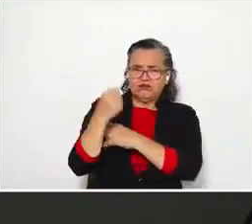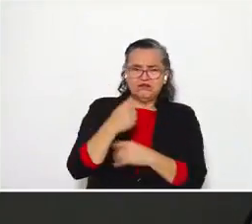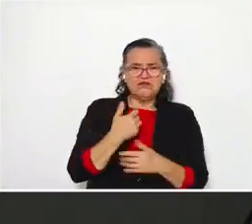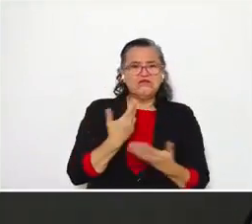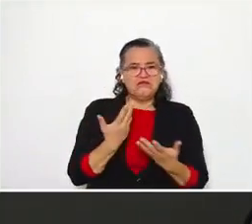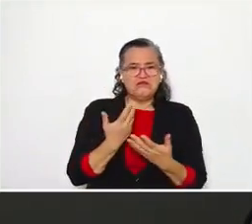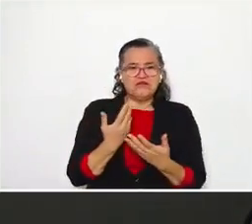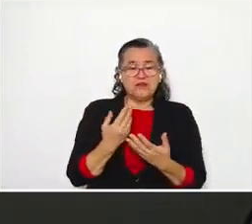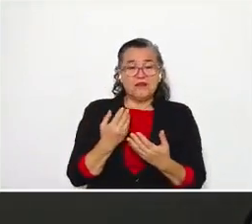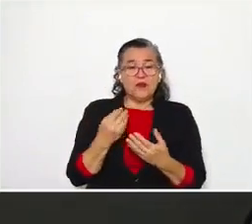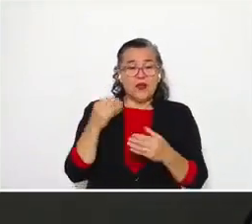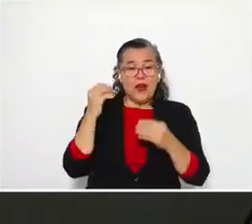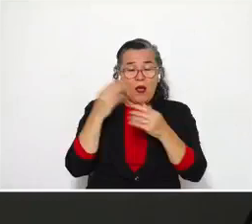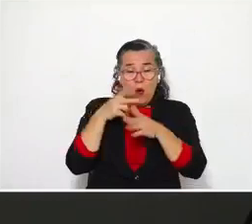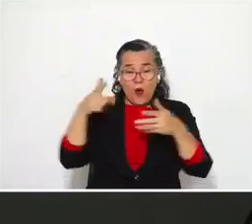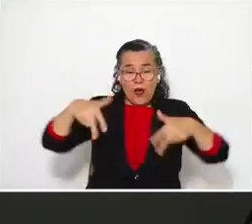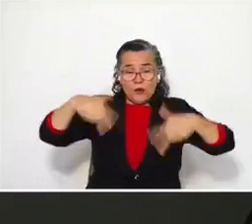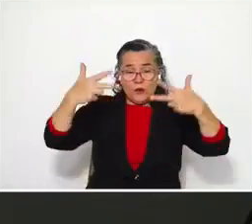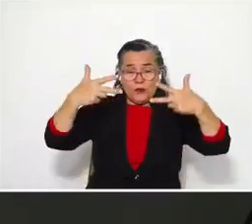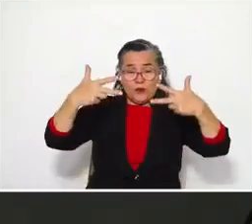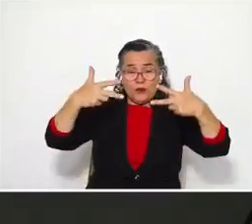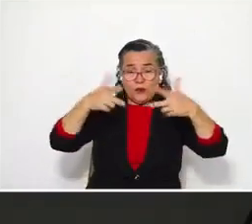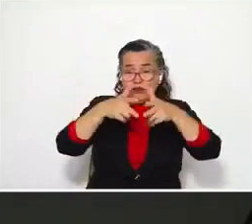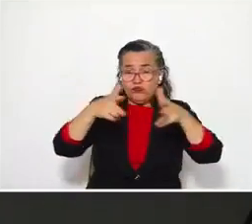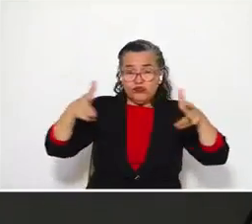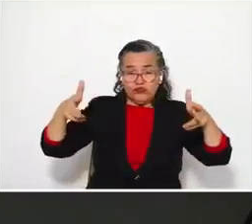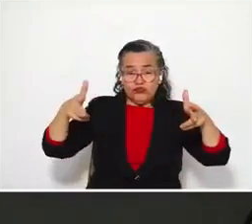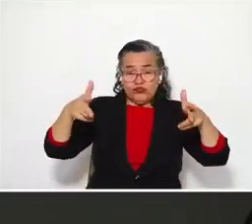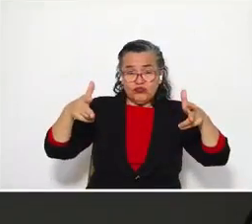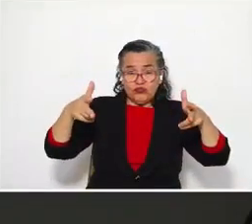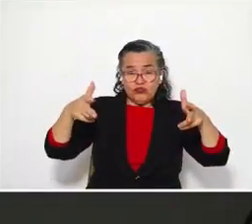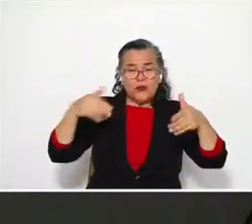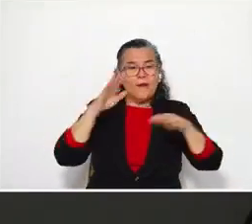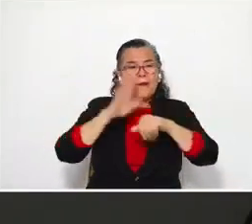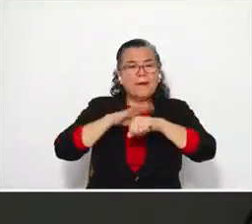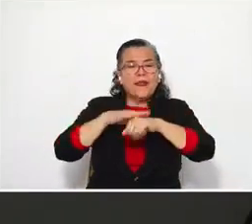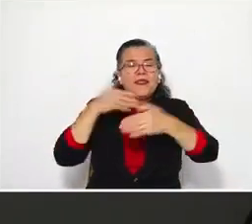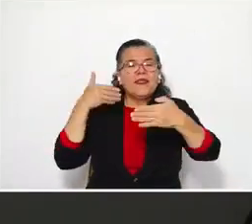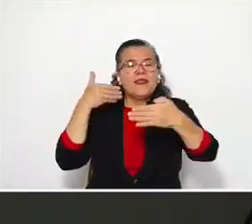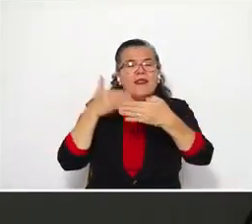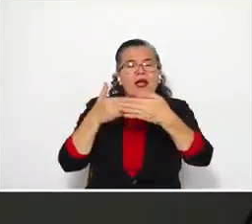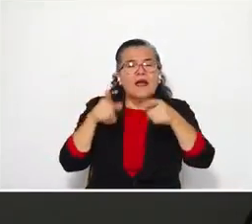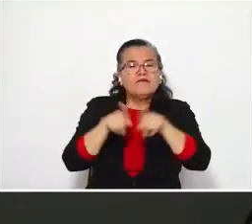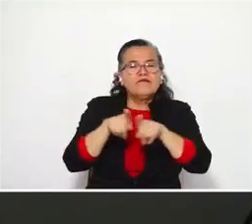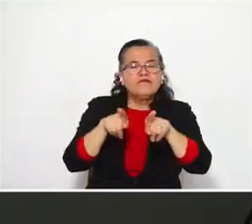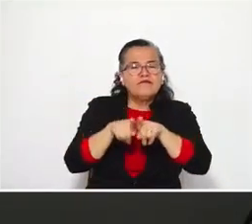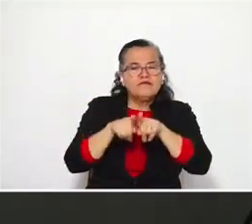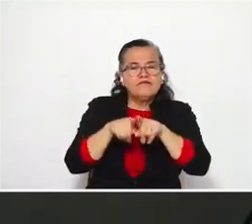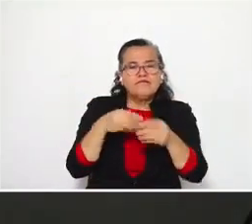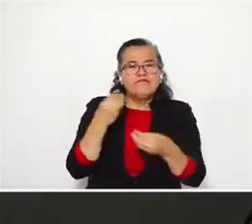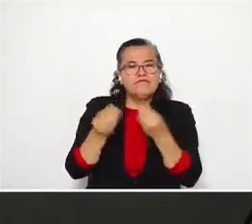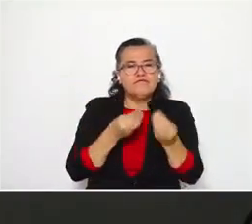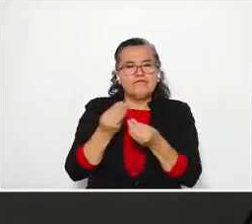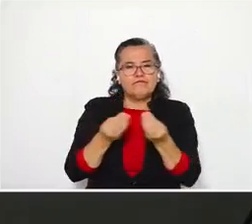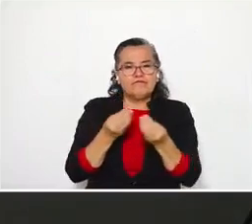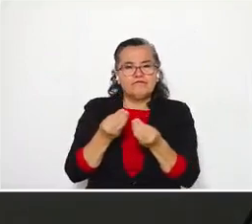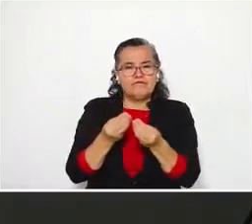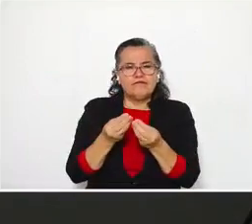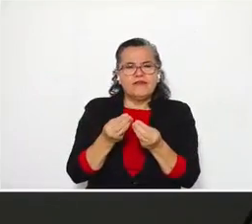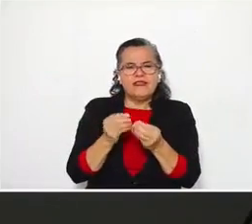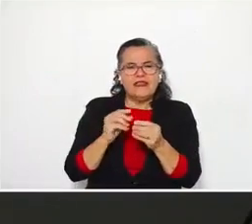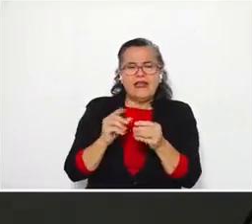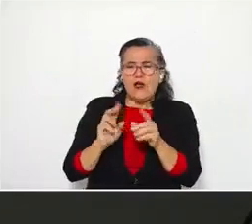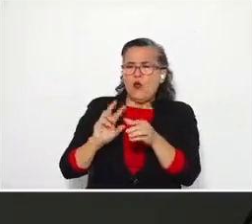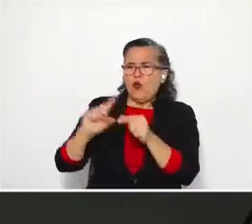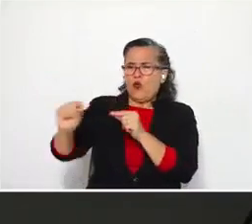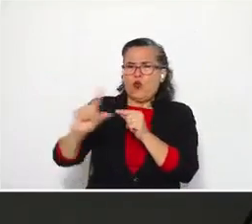transmisión que se está haciendo en este momento nos permite acercar también a las regiones en